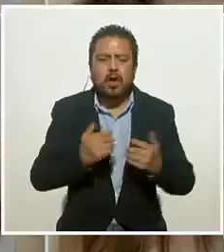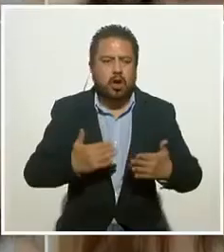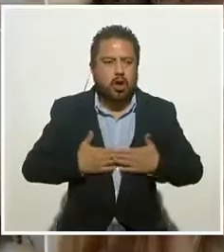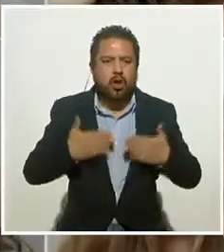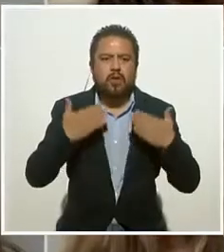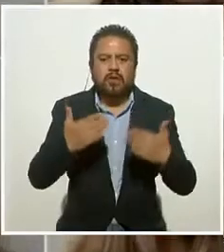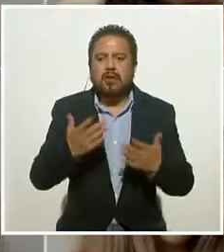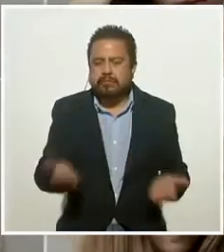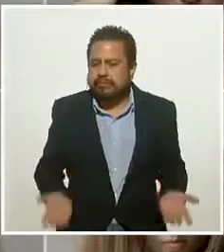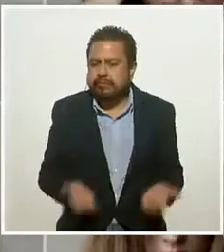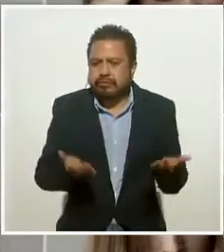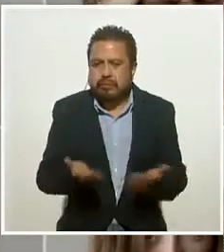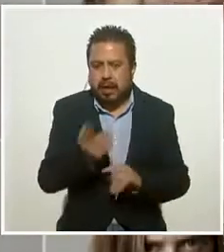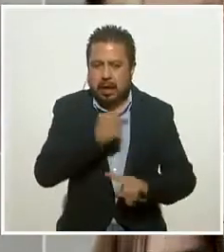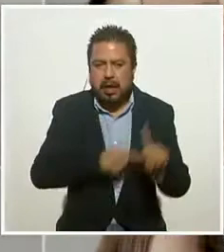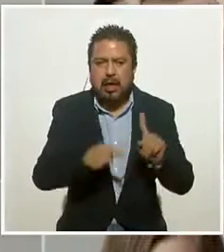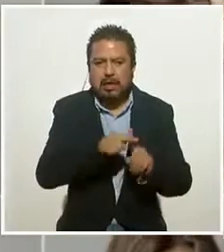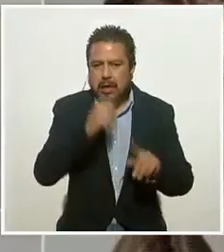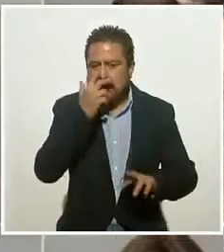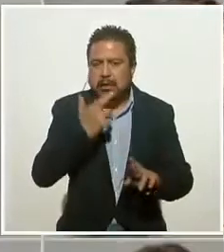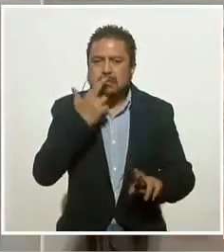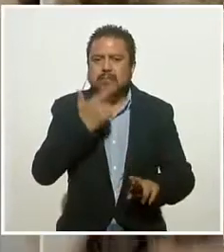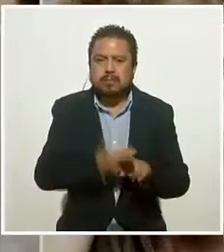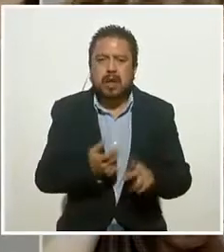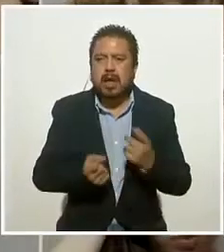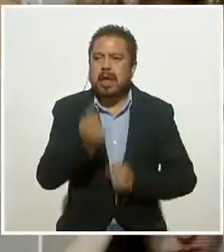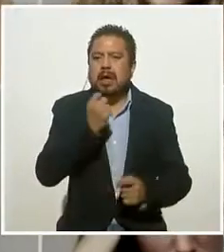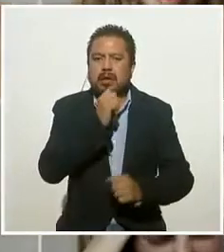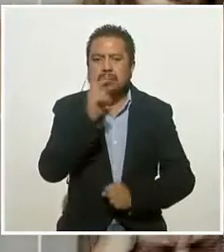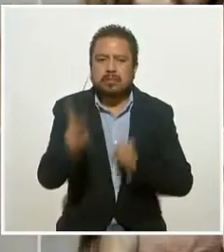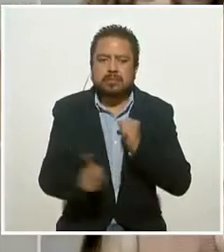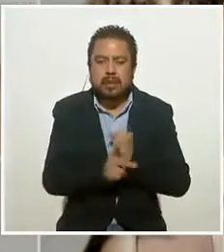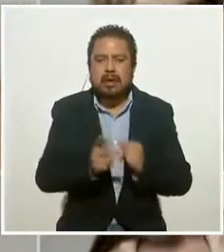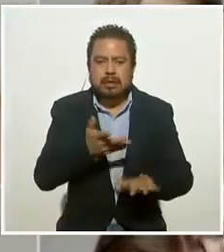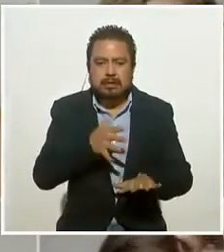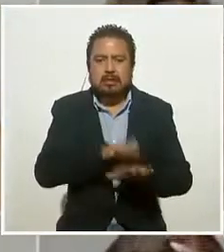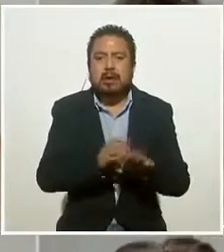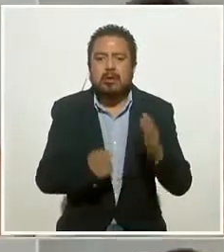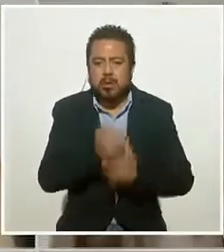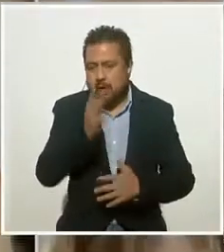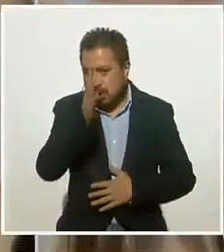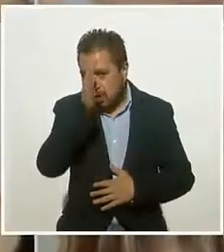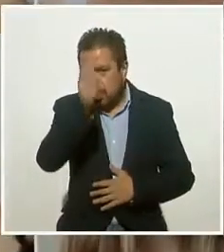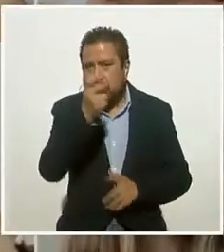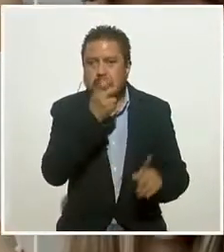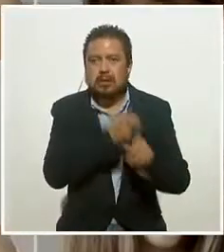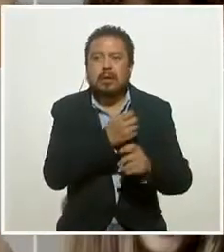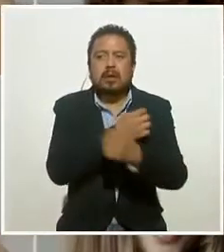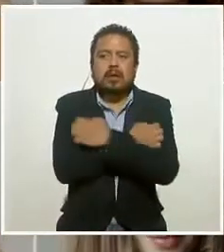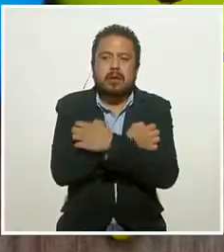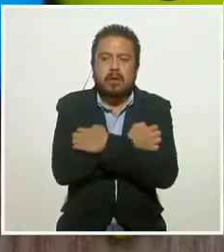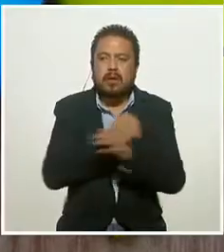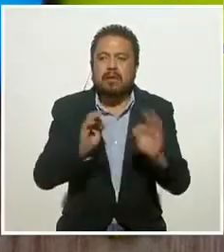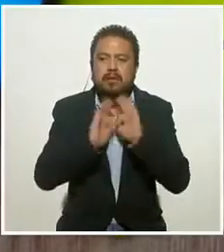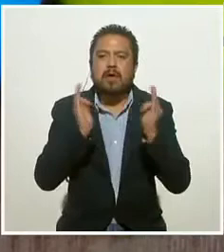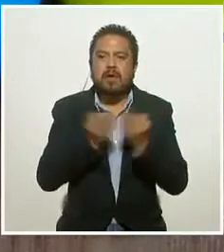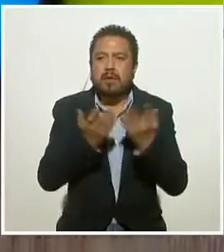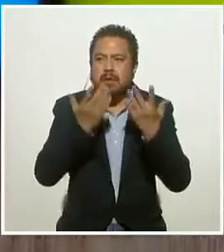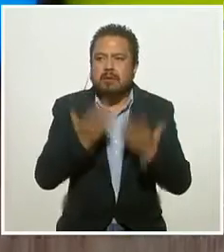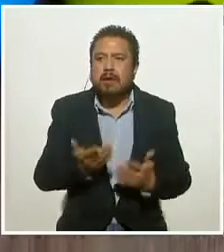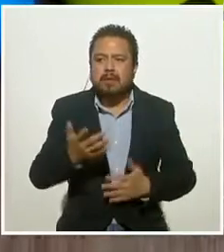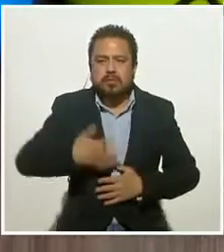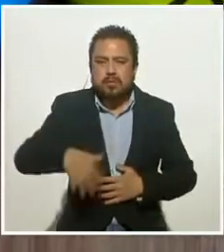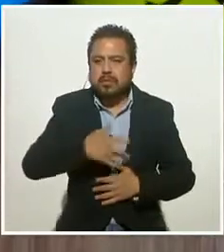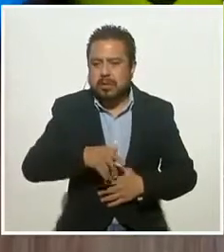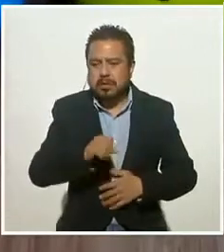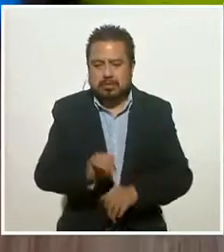y cultivar una actitud responsable. En algunos países se ha integrado este concepto a la educación formal, buscando que la emoción